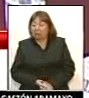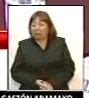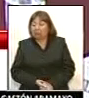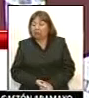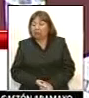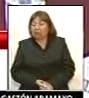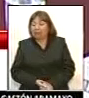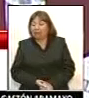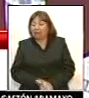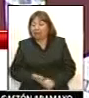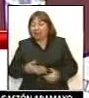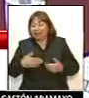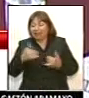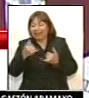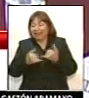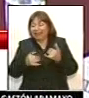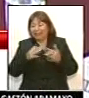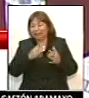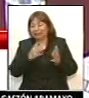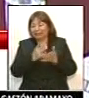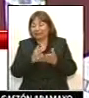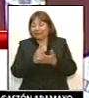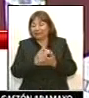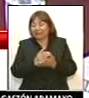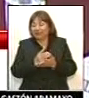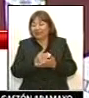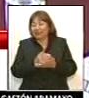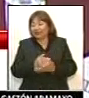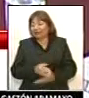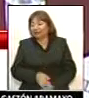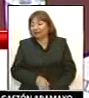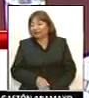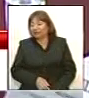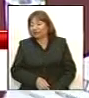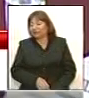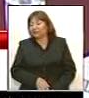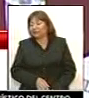¿Puedo terminar, señora? Yo respeto su participación a través de la presidencia, ¿no?